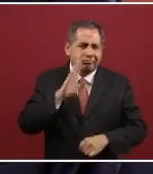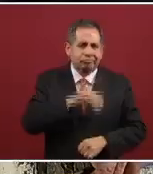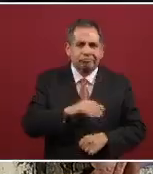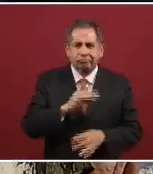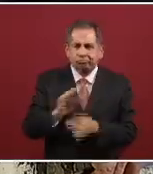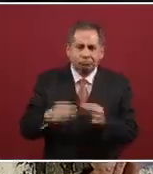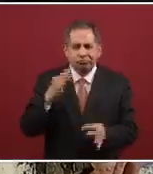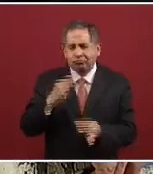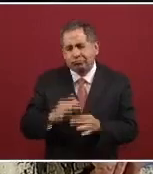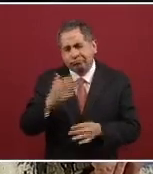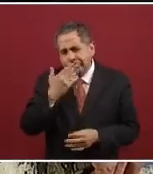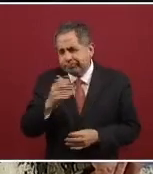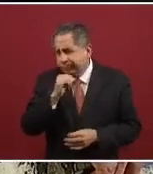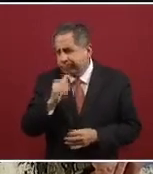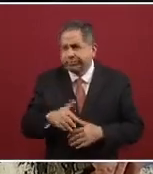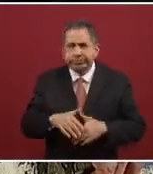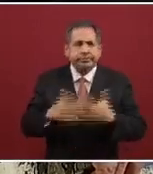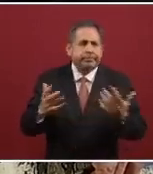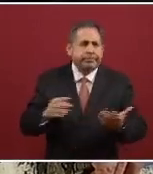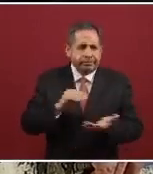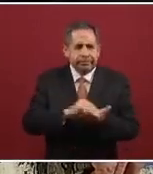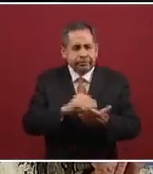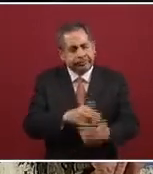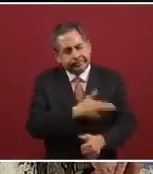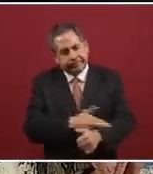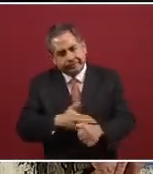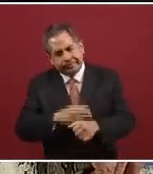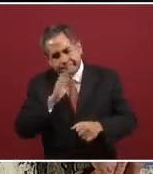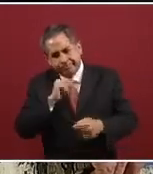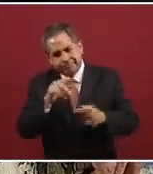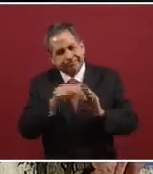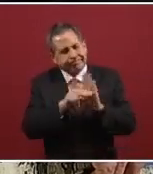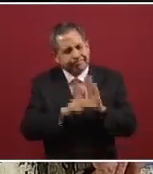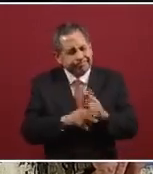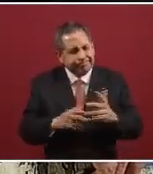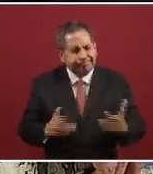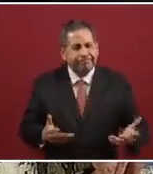incumpliendo los procedimientos, las reglas, las normas?